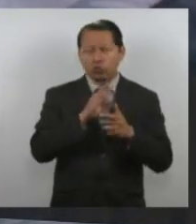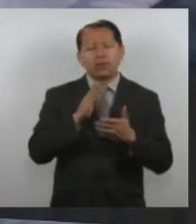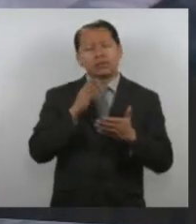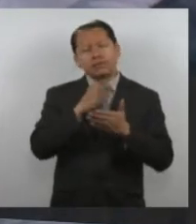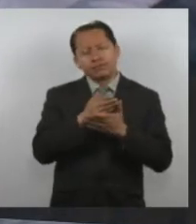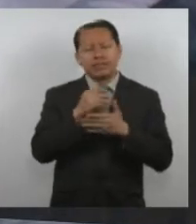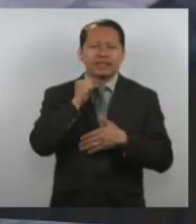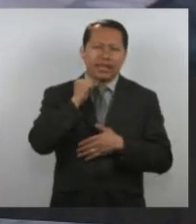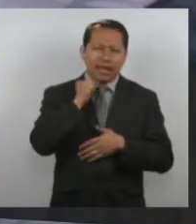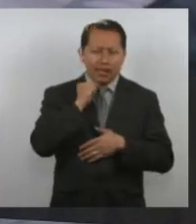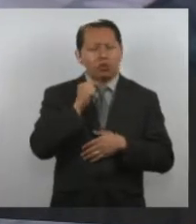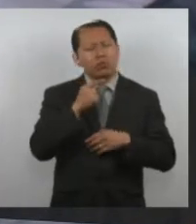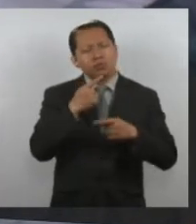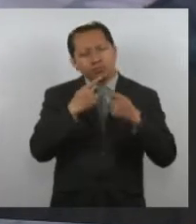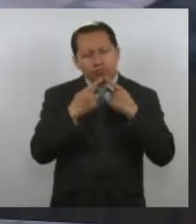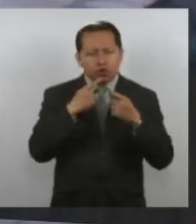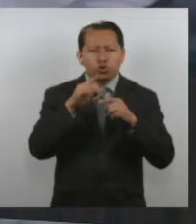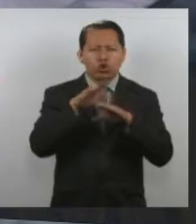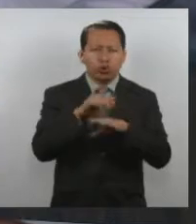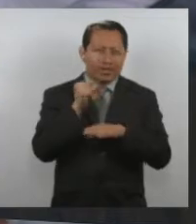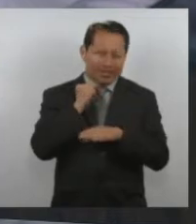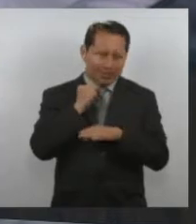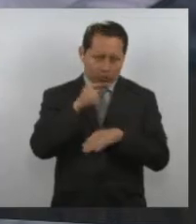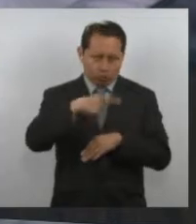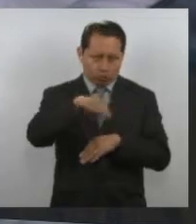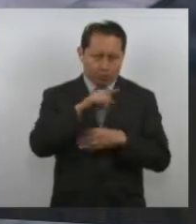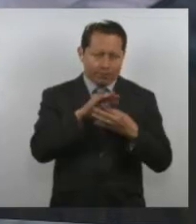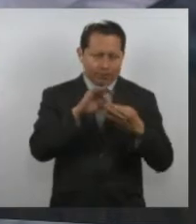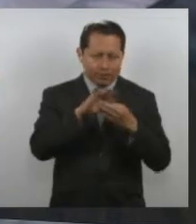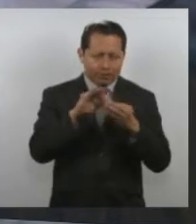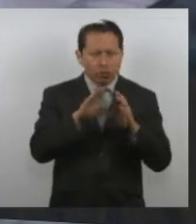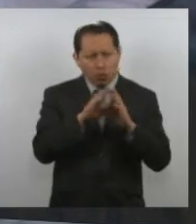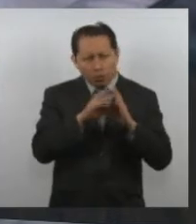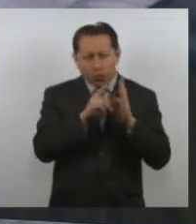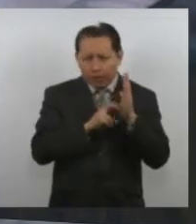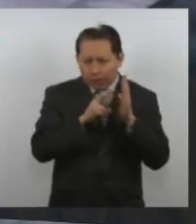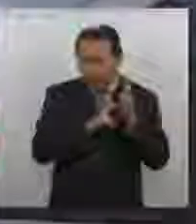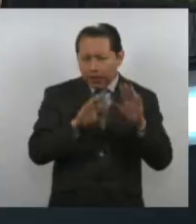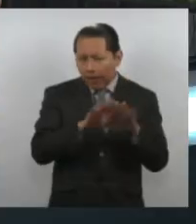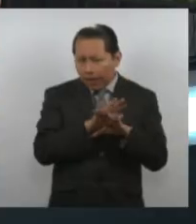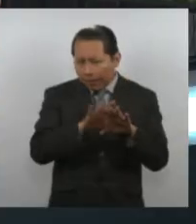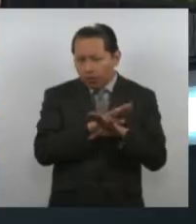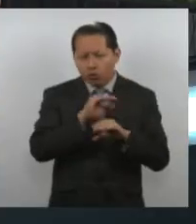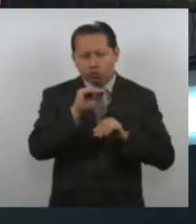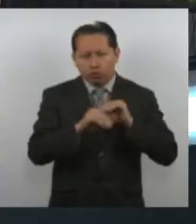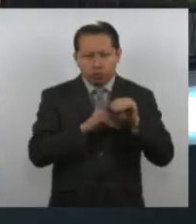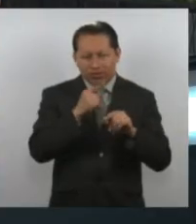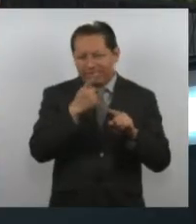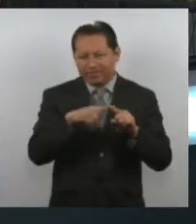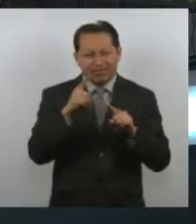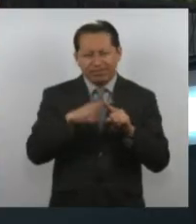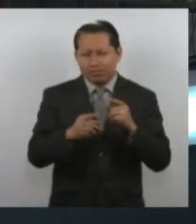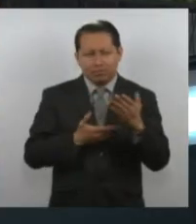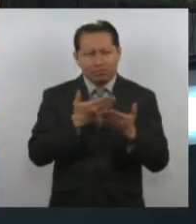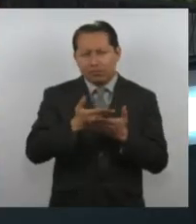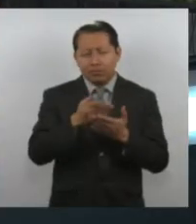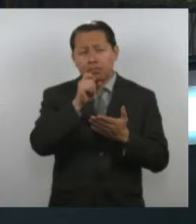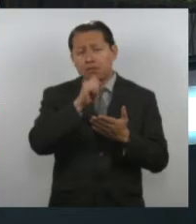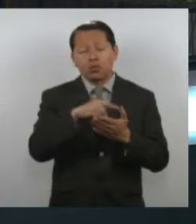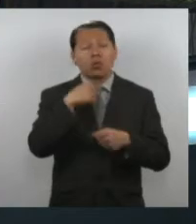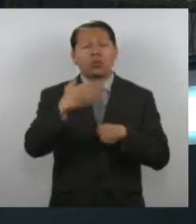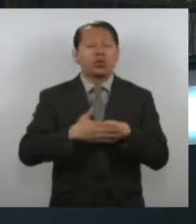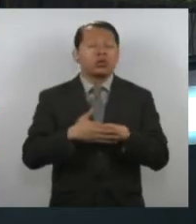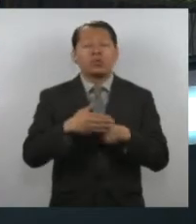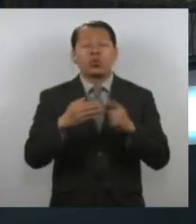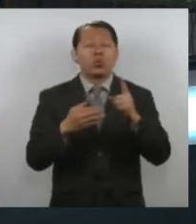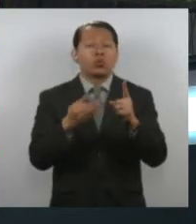con los legisladores de un paquete de iniciativas, de reformas, que finalmente anunciaron se van a presentar el